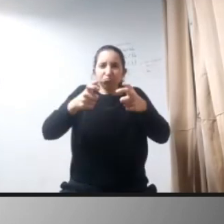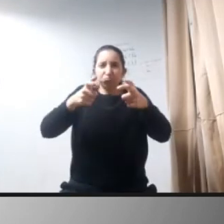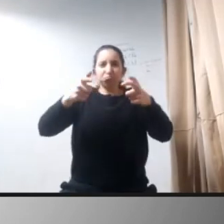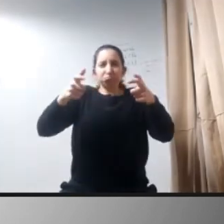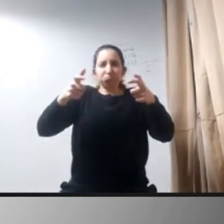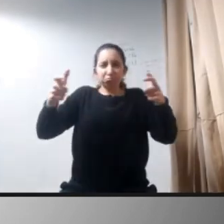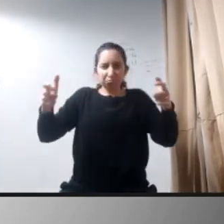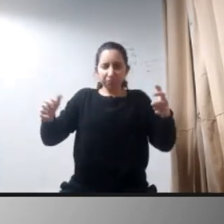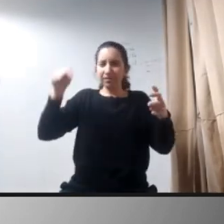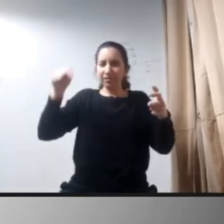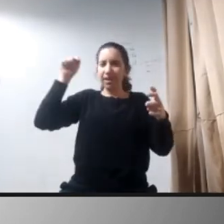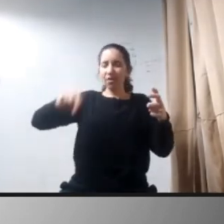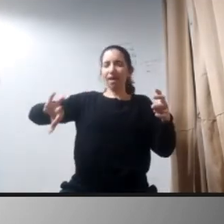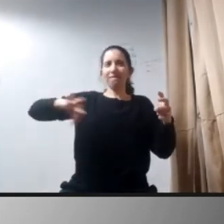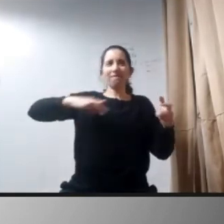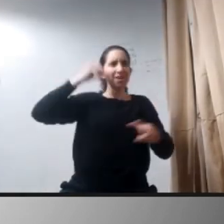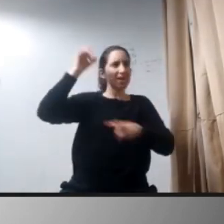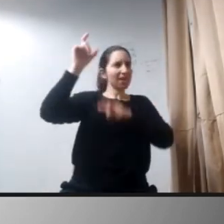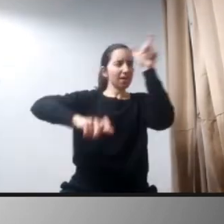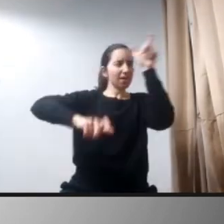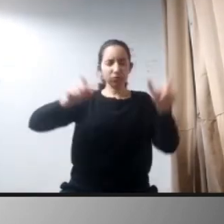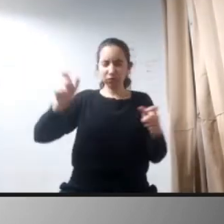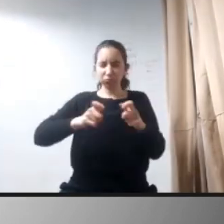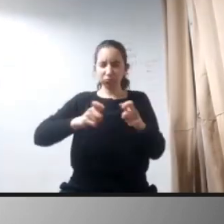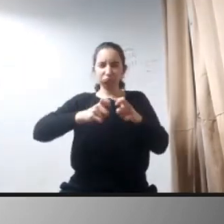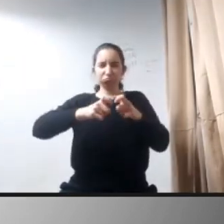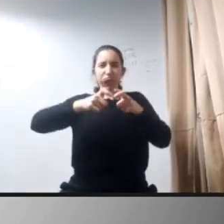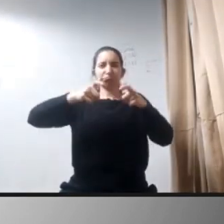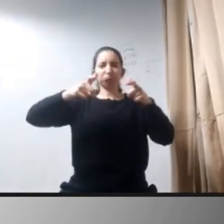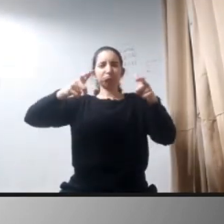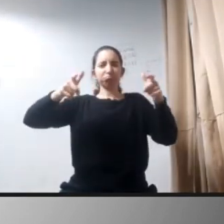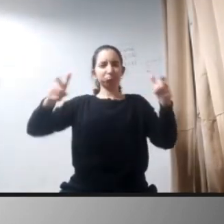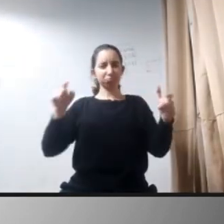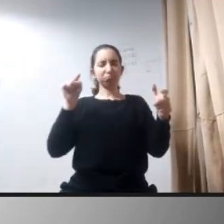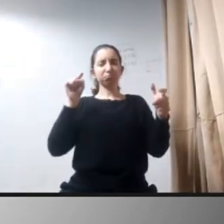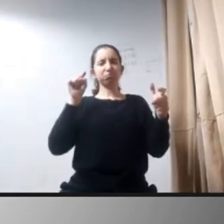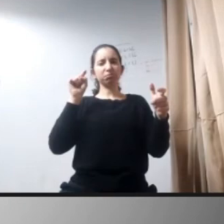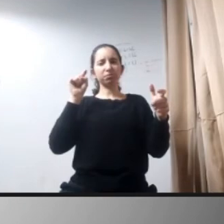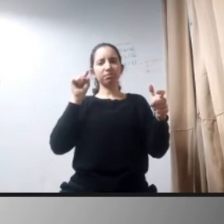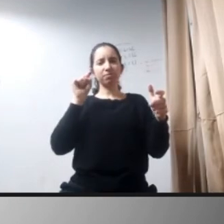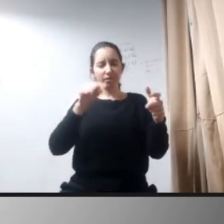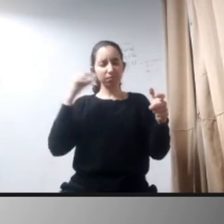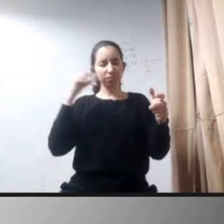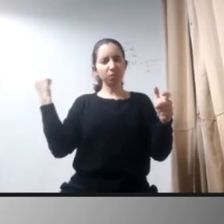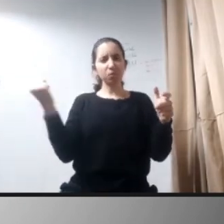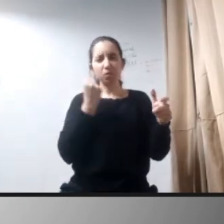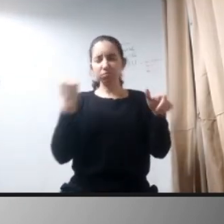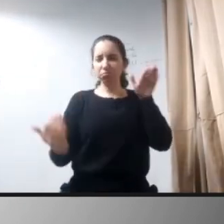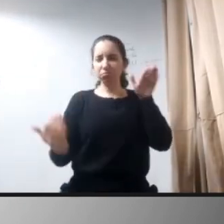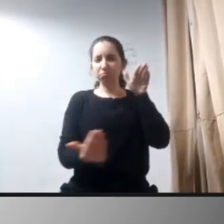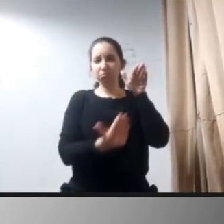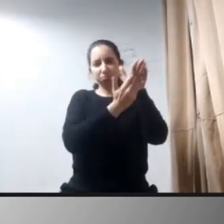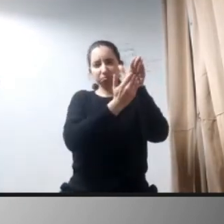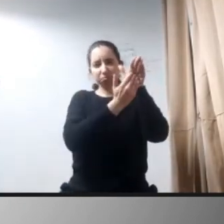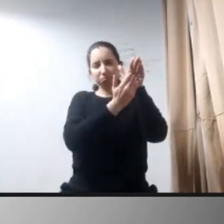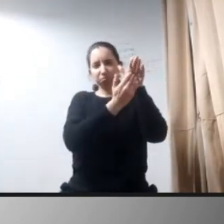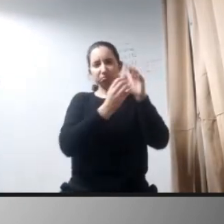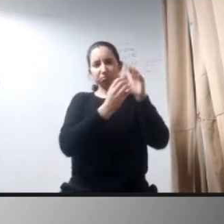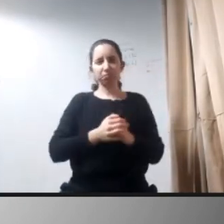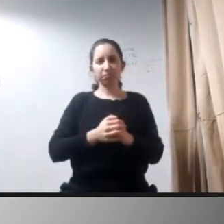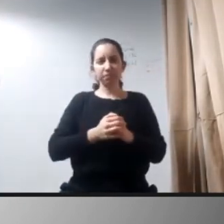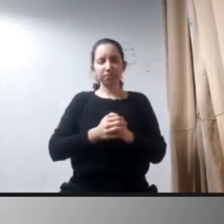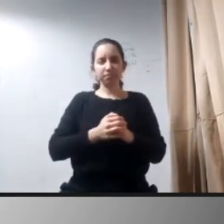más sectores de la vida del ser humano. En este sentido, yo creo que es importantísimo que